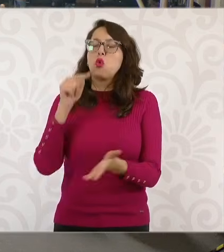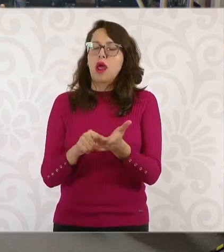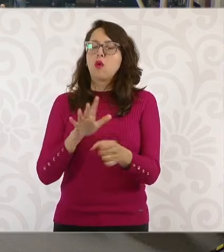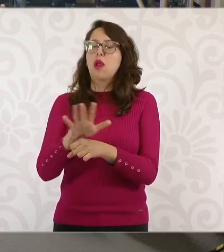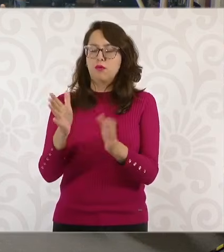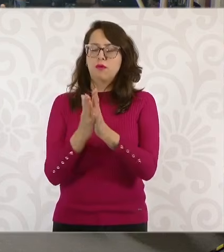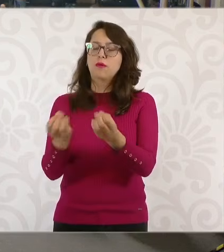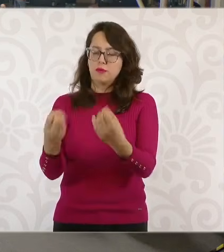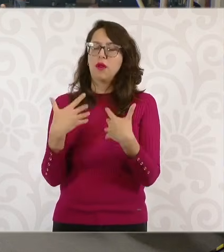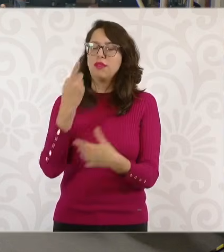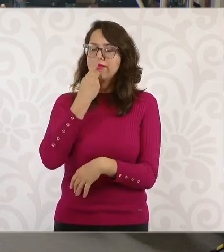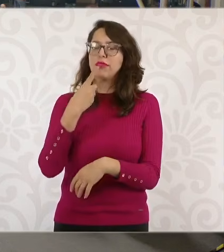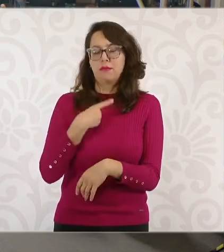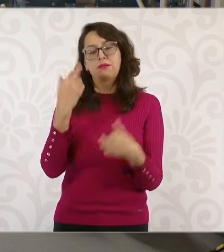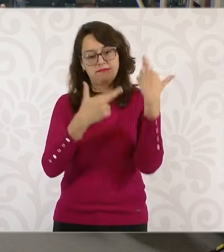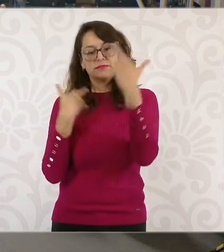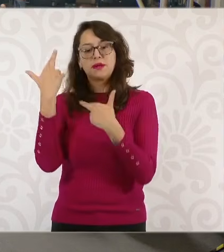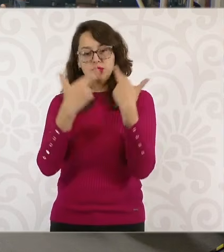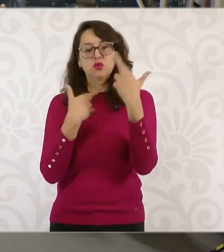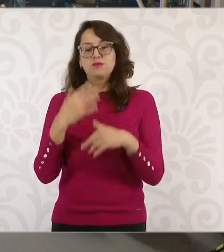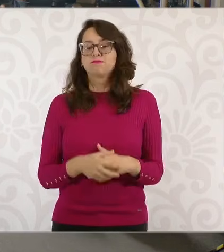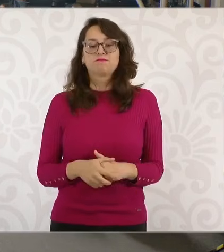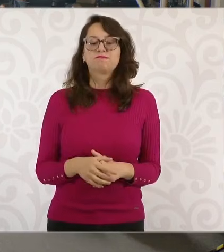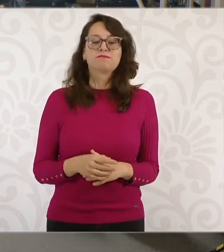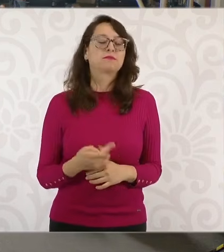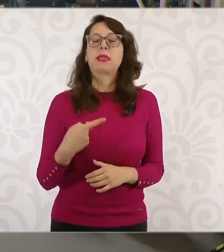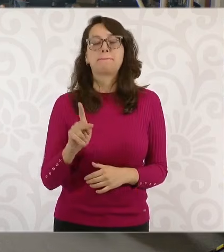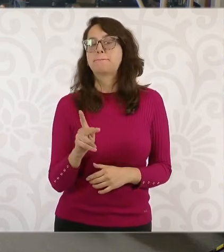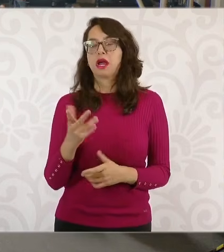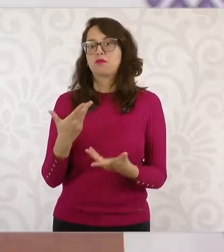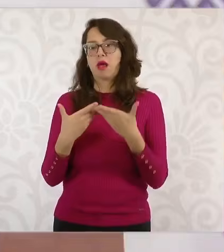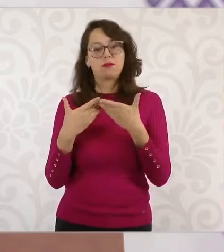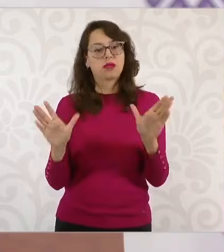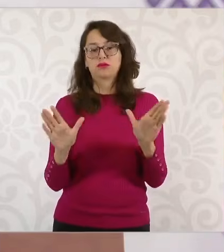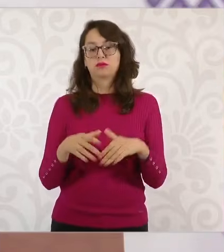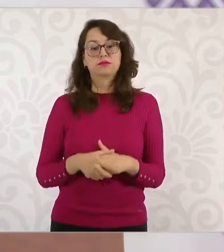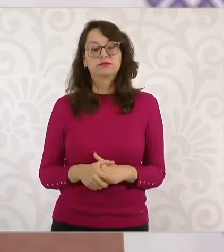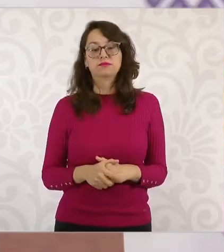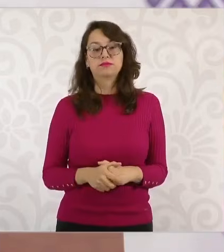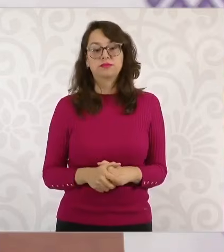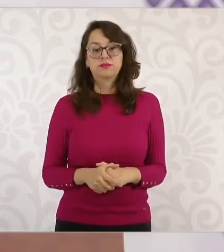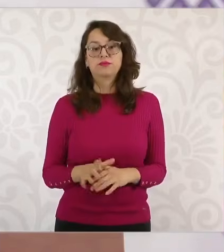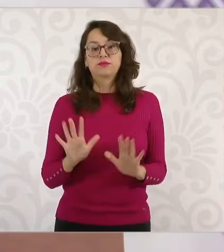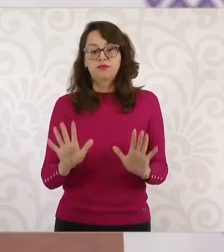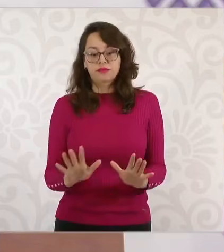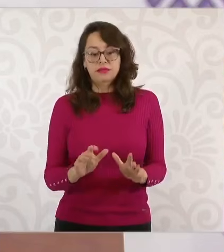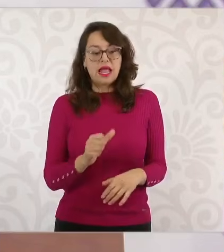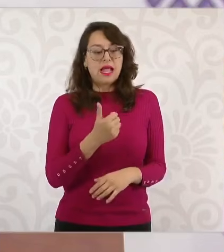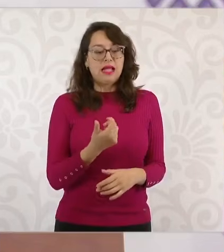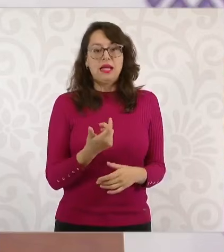pásanos Sí. y lo revisamos. Pero quien llegue se tiene… Sí, a tiene ver, que ser público. Lo importante ¿no? es de 6 meses